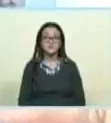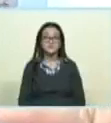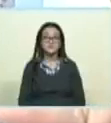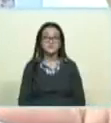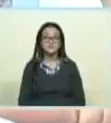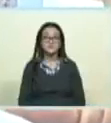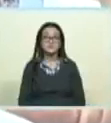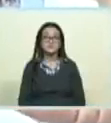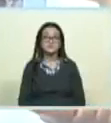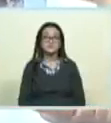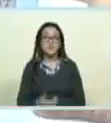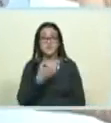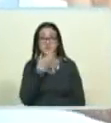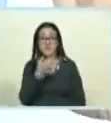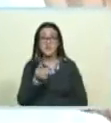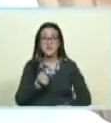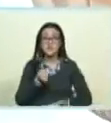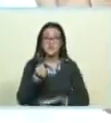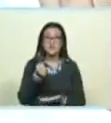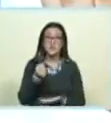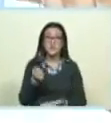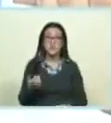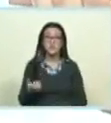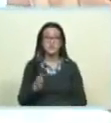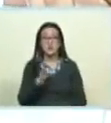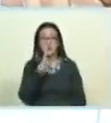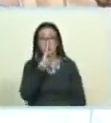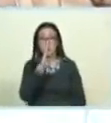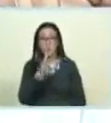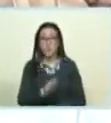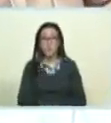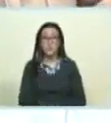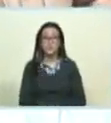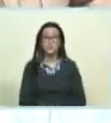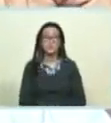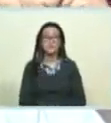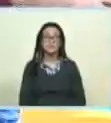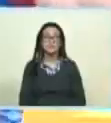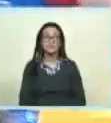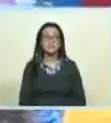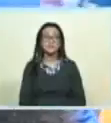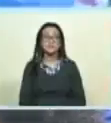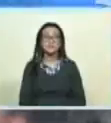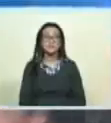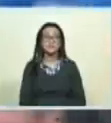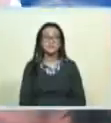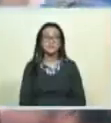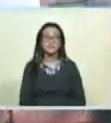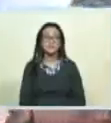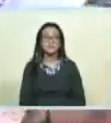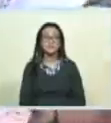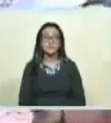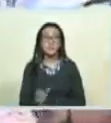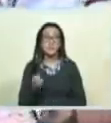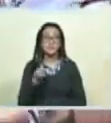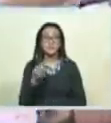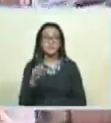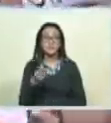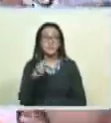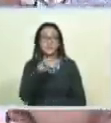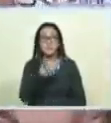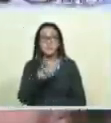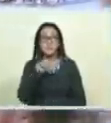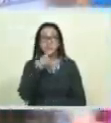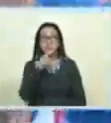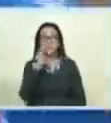Le llegó el bono navideño. Aquí hay otra muchacha. ¿Usted le llegó hoy? ¿A ti te llegó hoy? Mira, llévale el micrófono